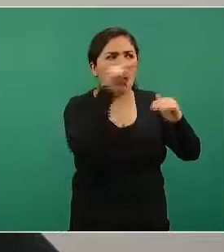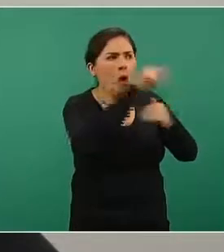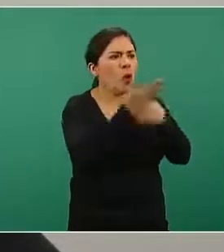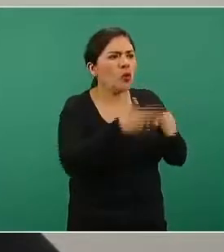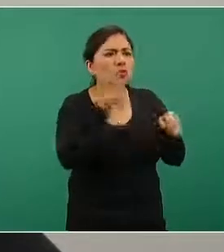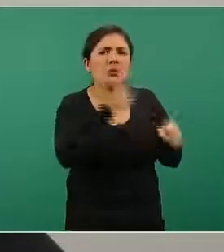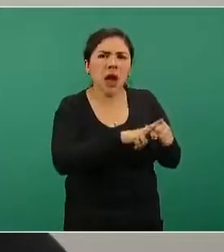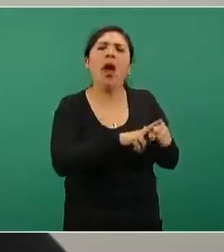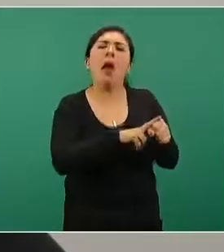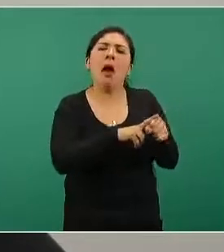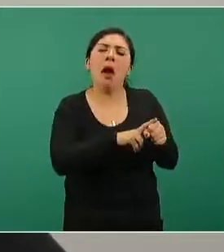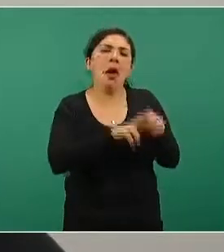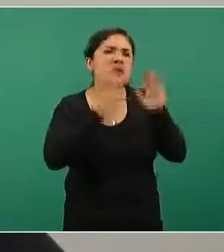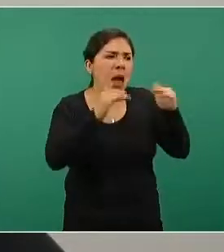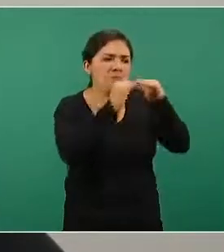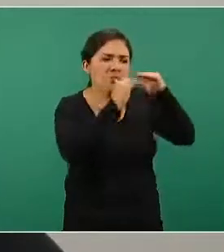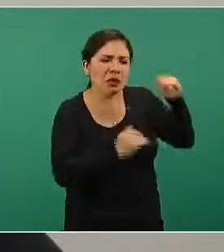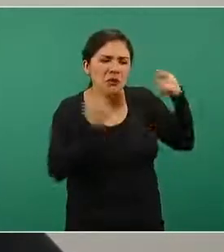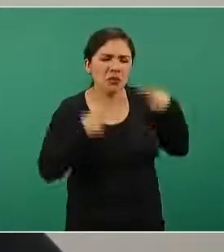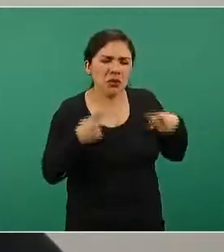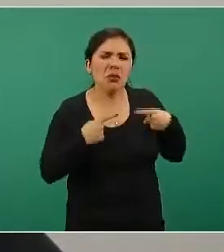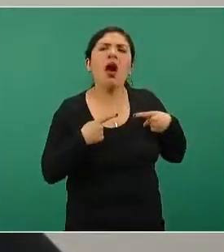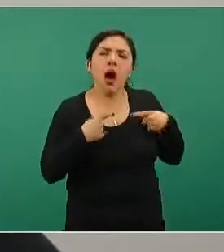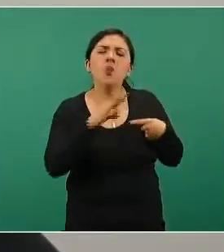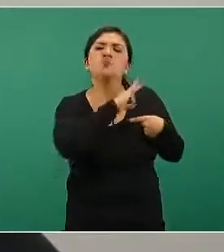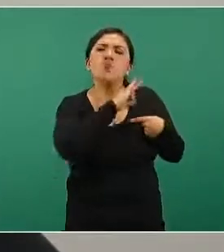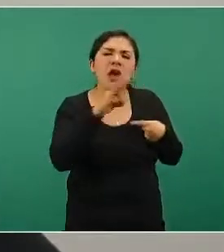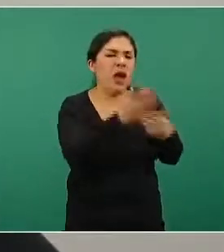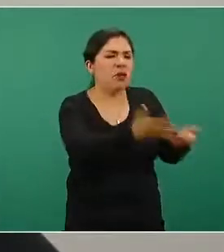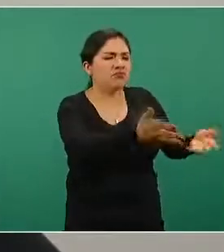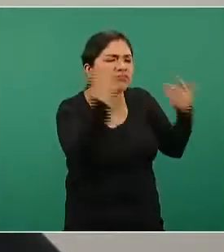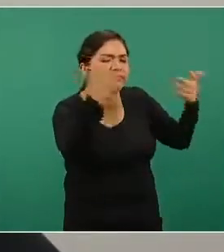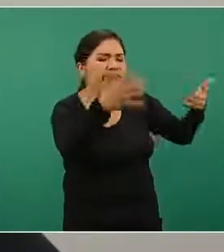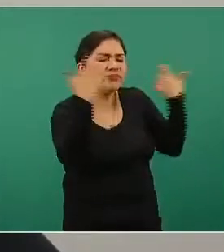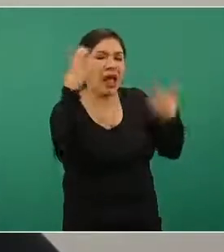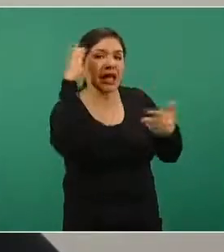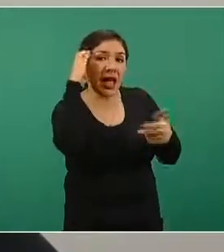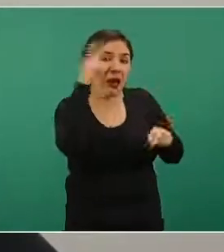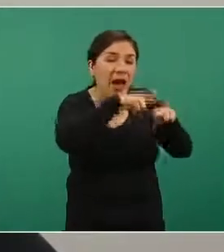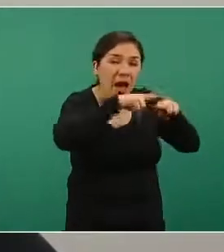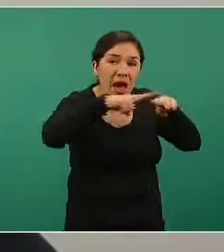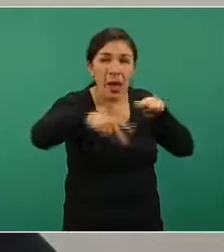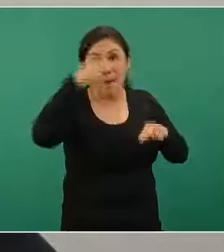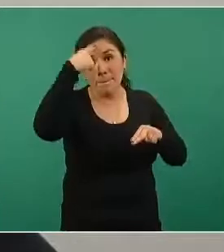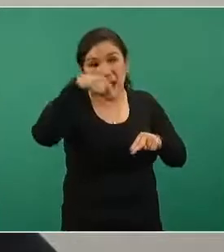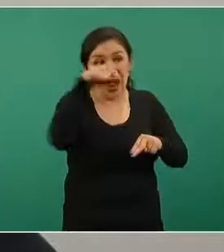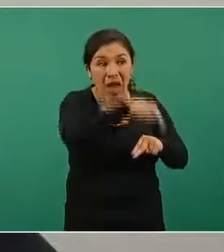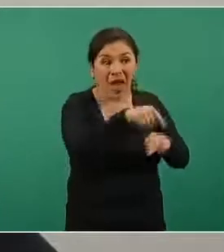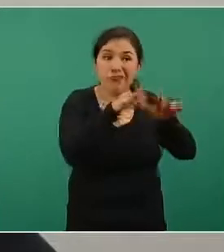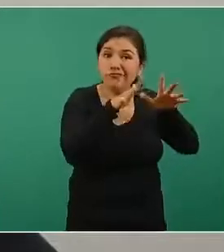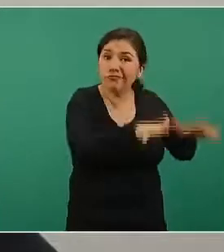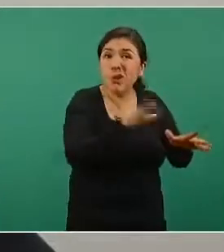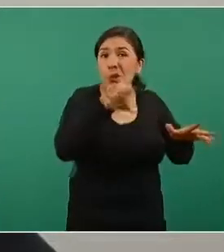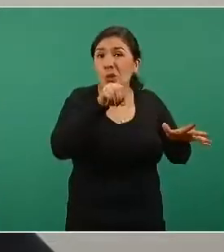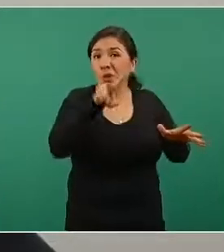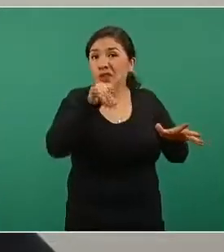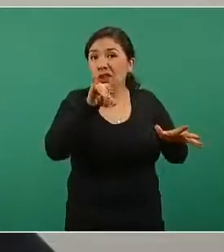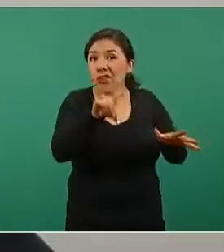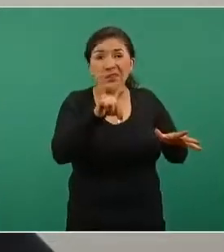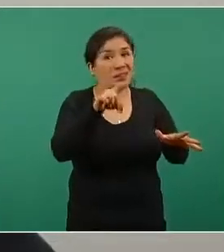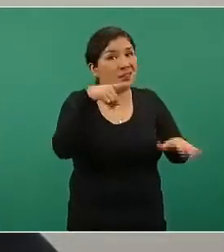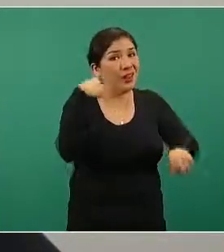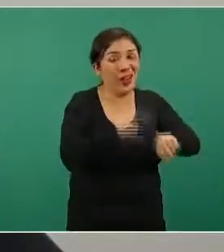30%, pueden empezar a utilizar camas que estaban originalmente clasificadas o apartadas para pacientes IRA,